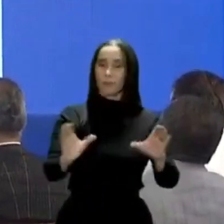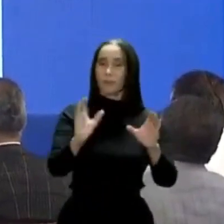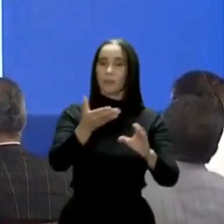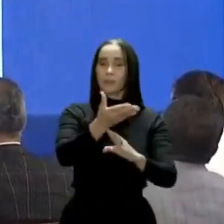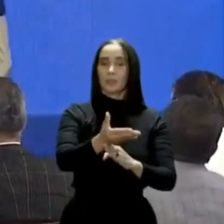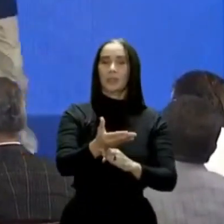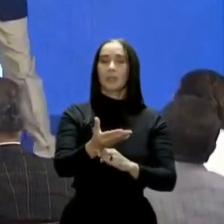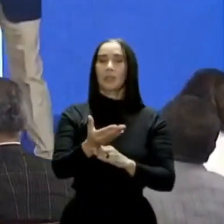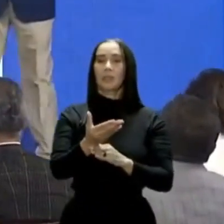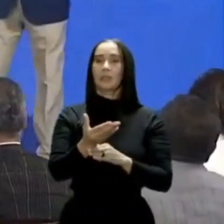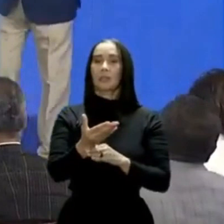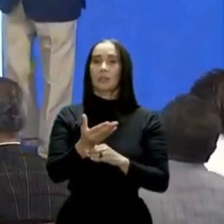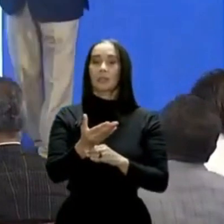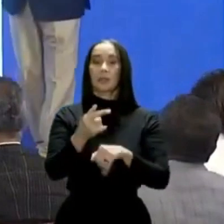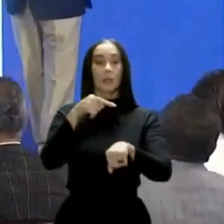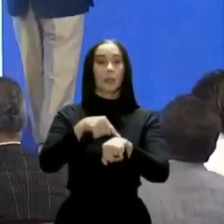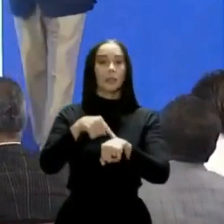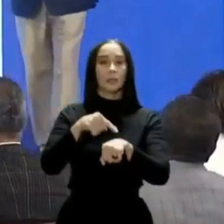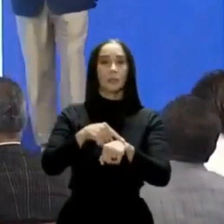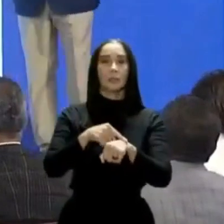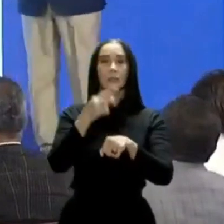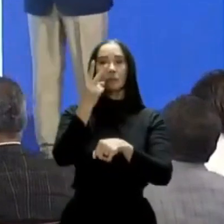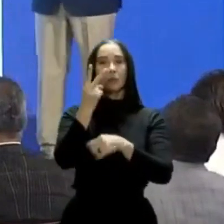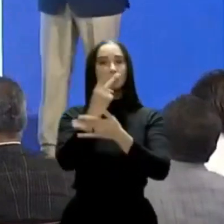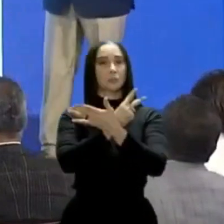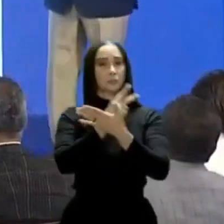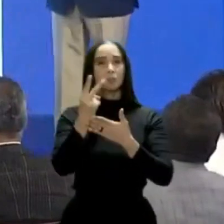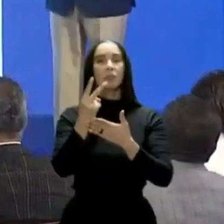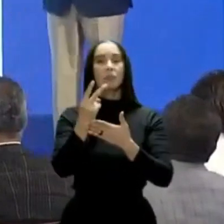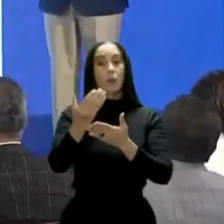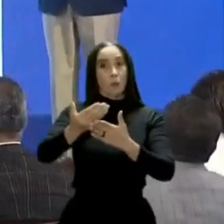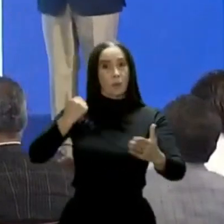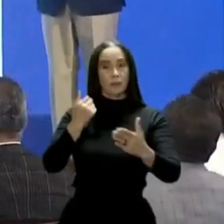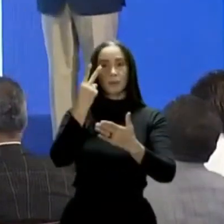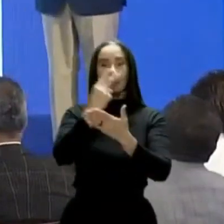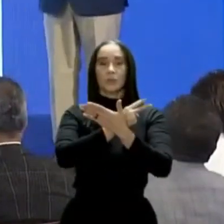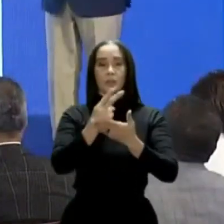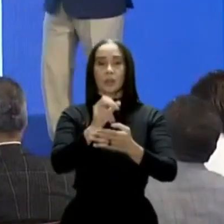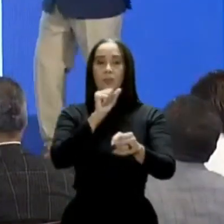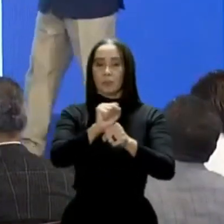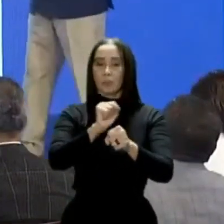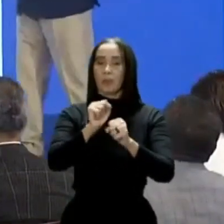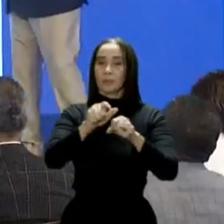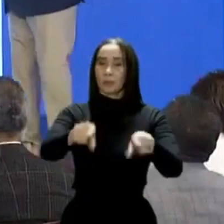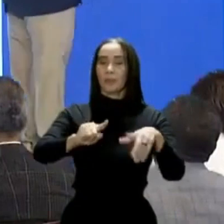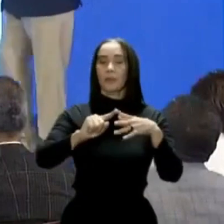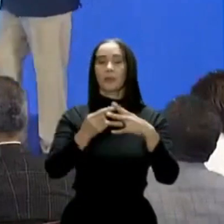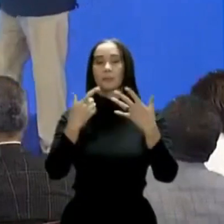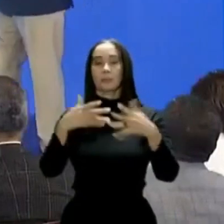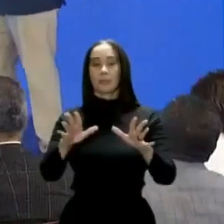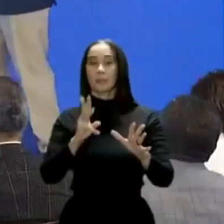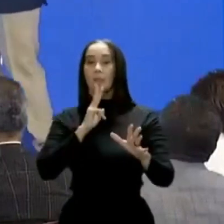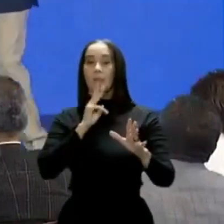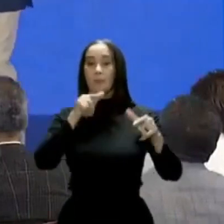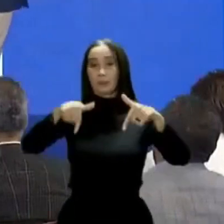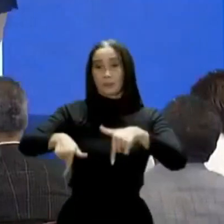en aproximadamente, como dijo el señor presidente, en 2 semanas o antes de 2 semanas. Nosotros ya tendremos